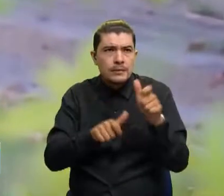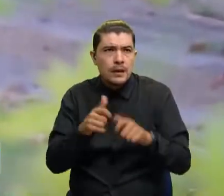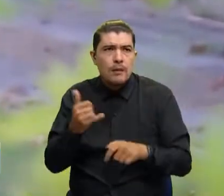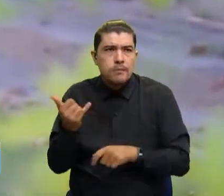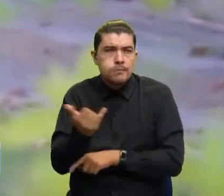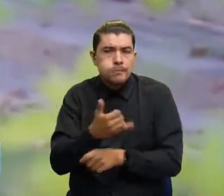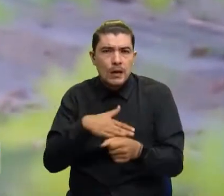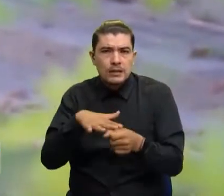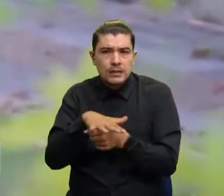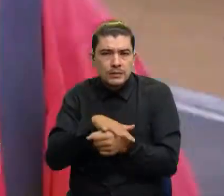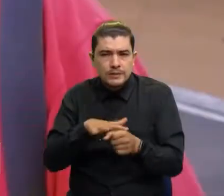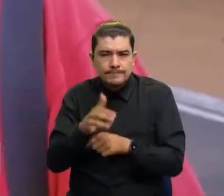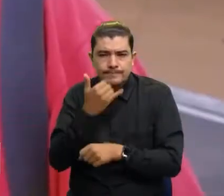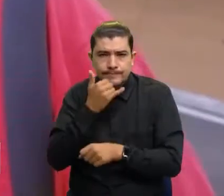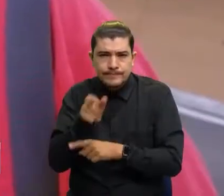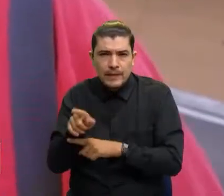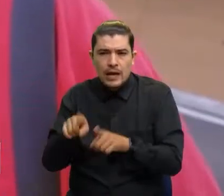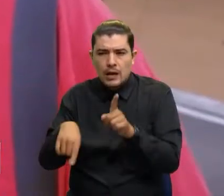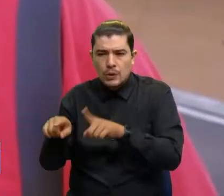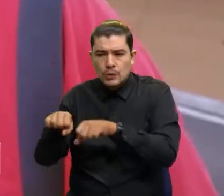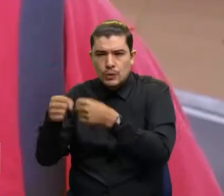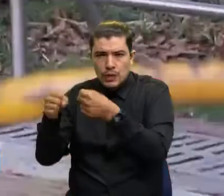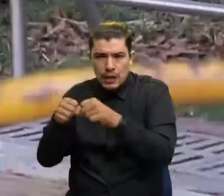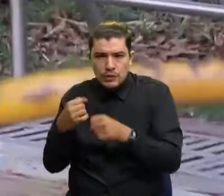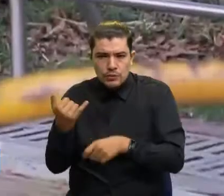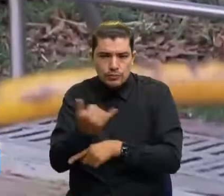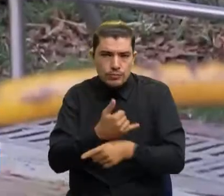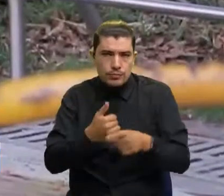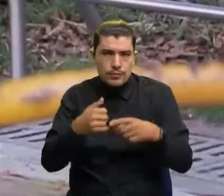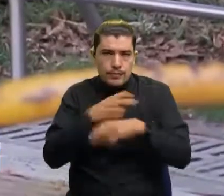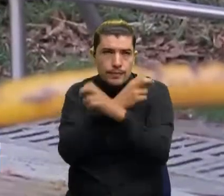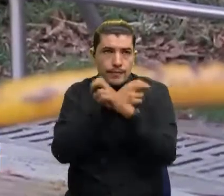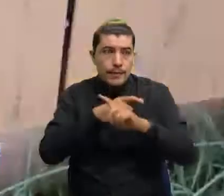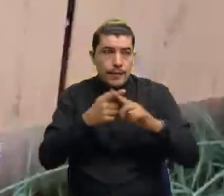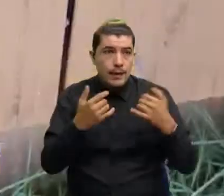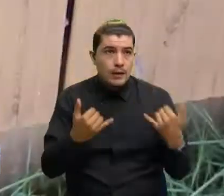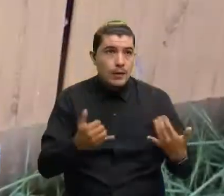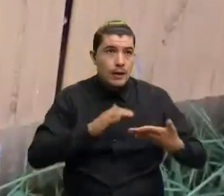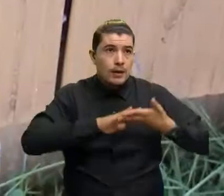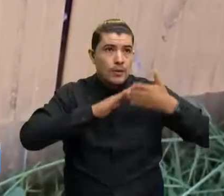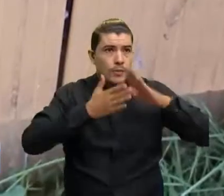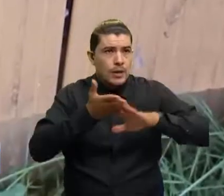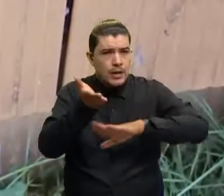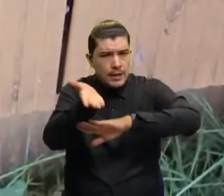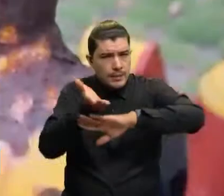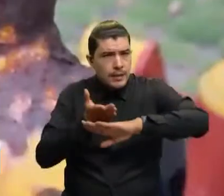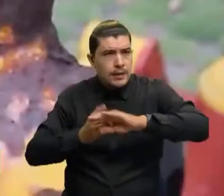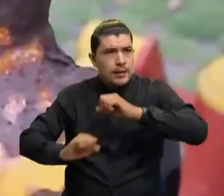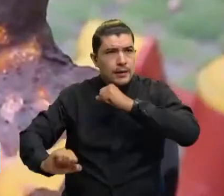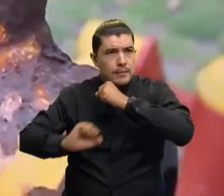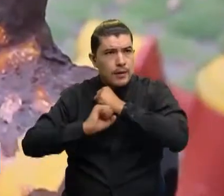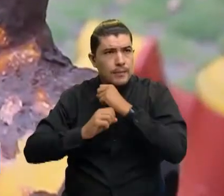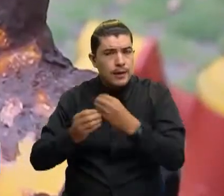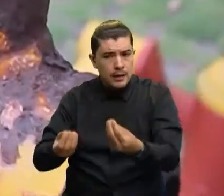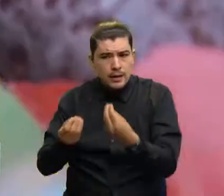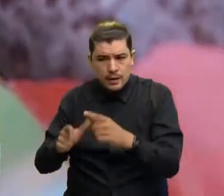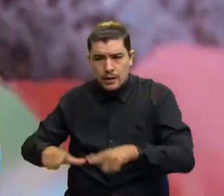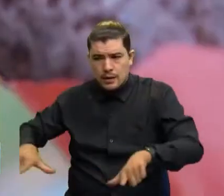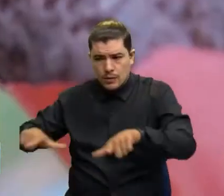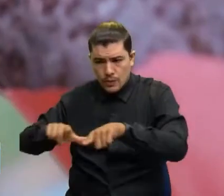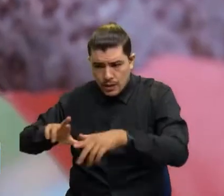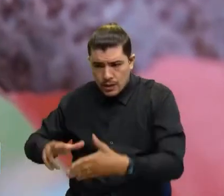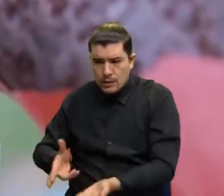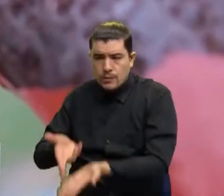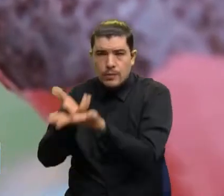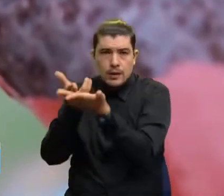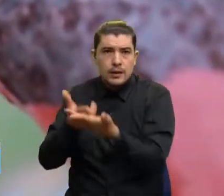presentó y comenzó a presentar los daños como tal en el parque, ¿no? La comunidad espera un apoyo para recuperar este escenario en la Comuna 1 de